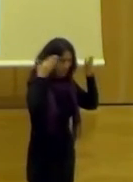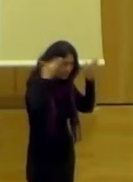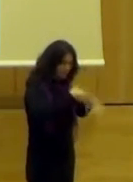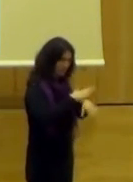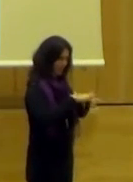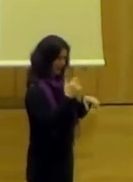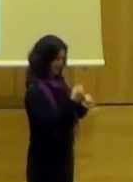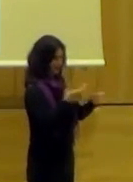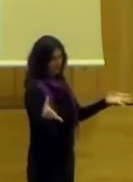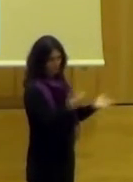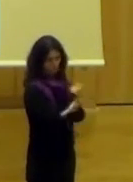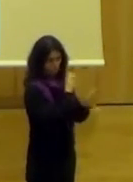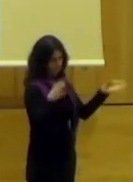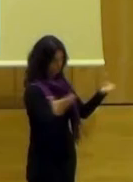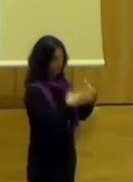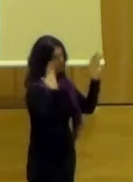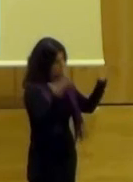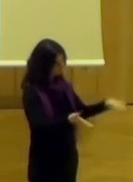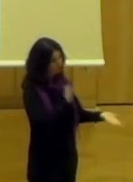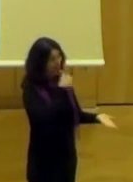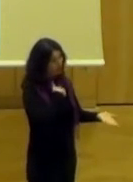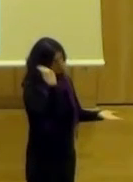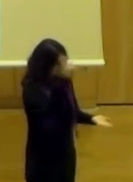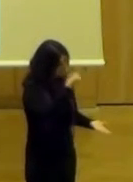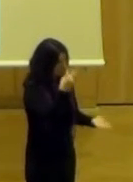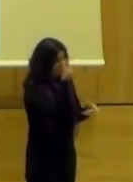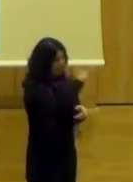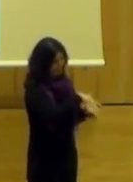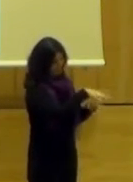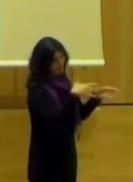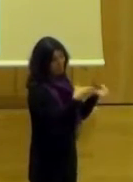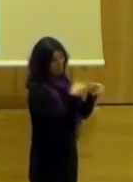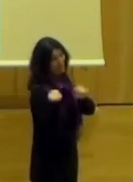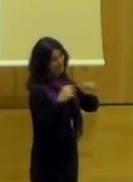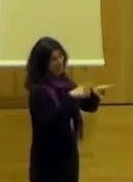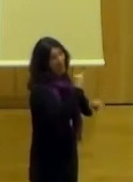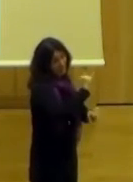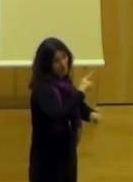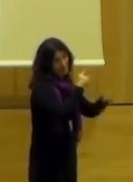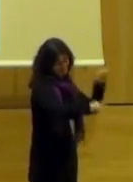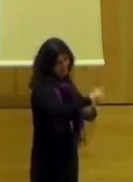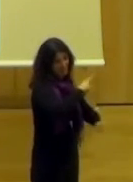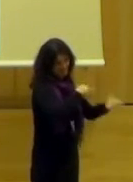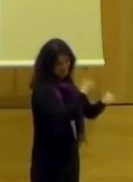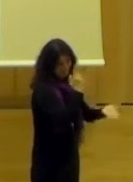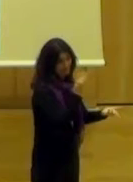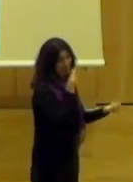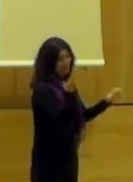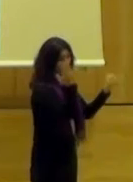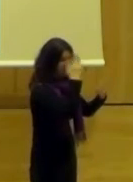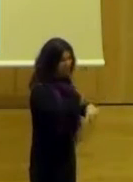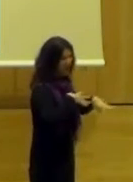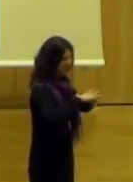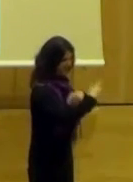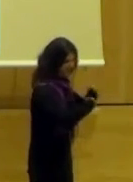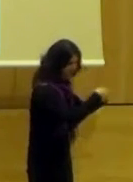con el conjunto de la población. Seguimos pensando que bueno, la población inmigrante tiene una serie de dificultades añadidas, la falta de